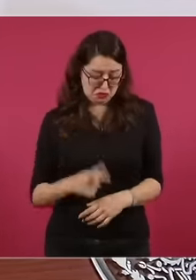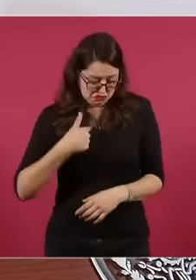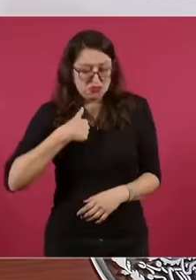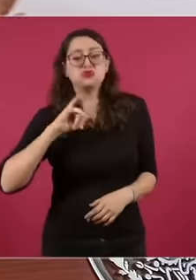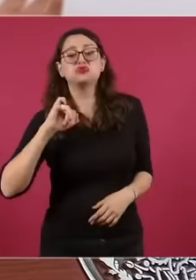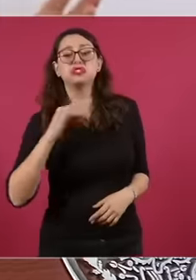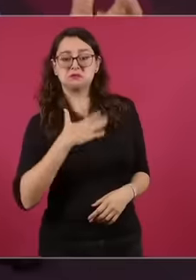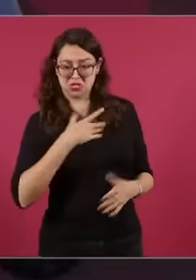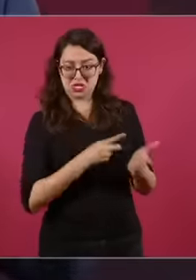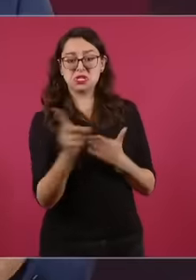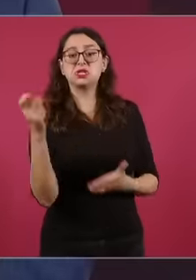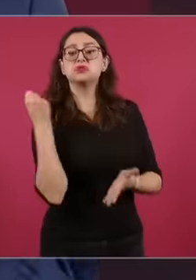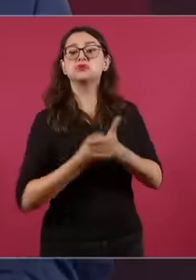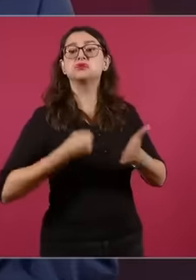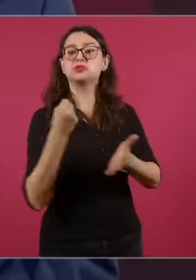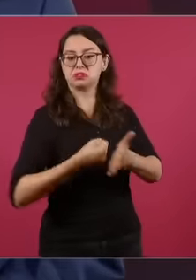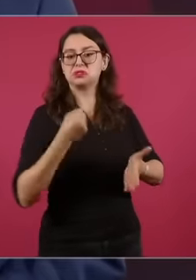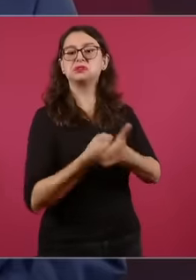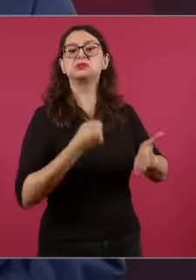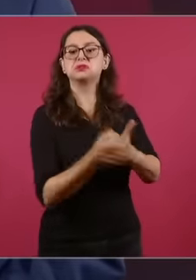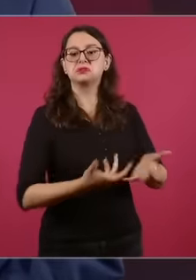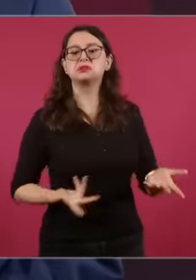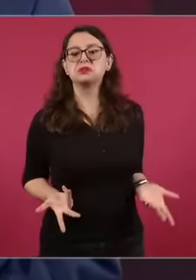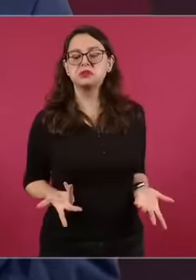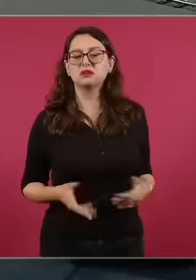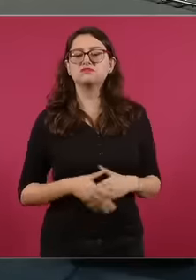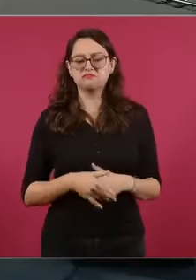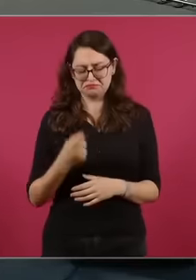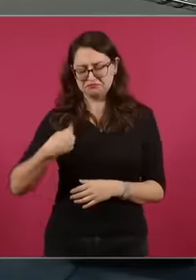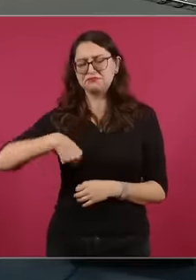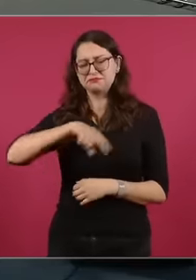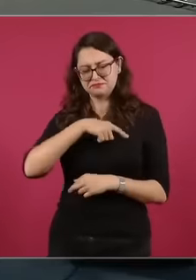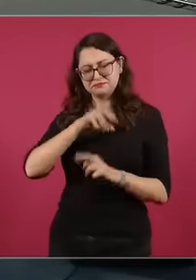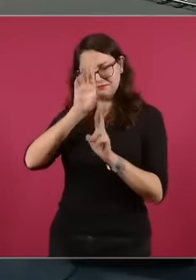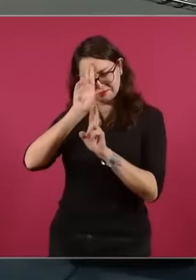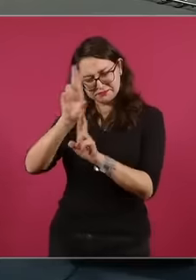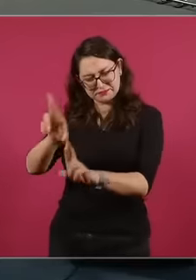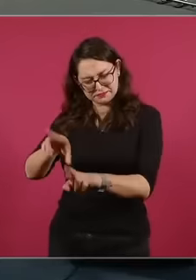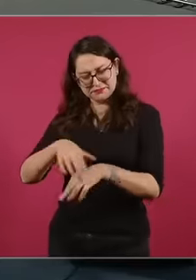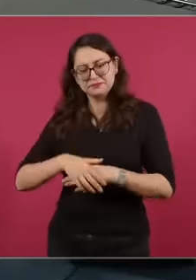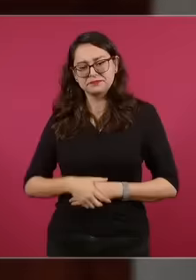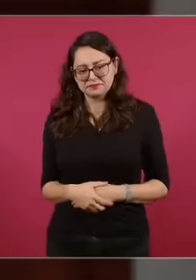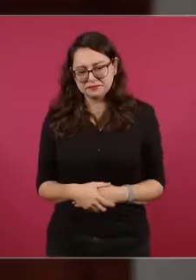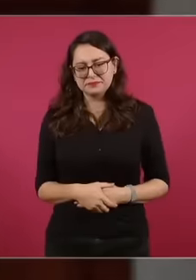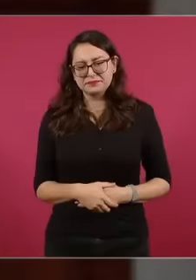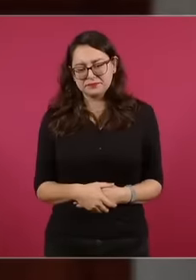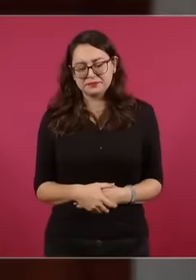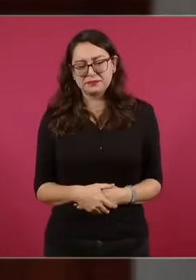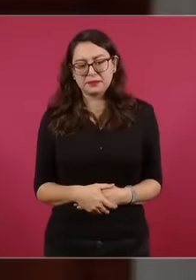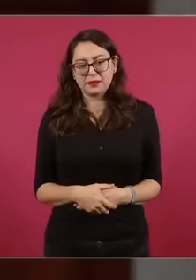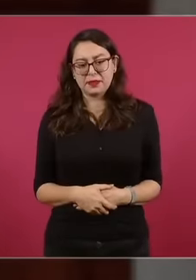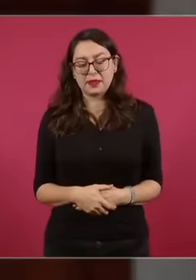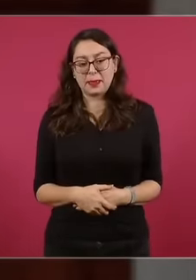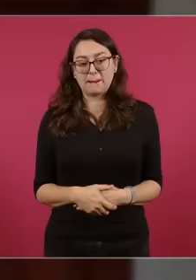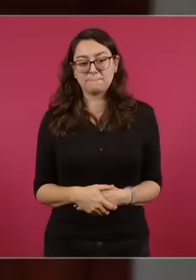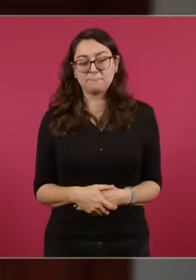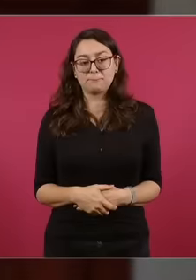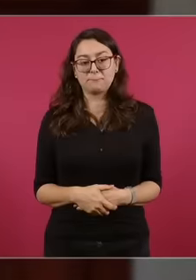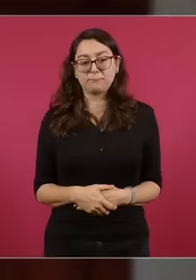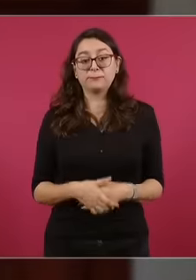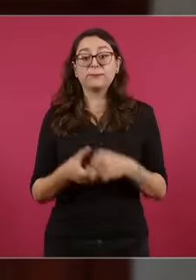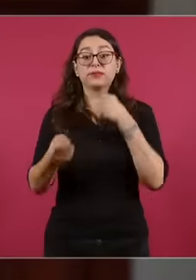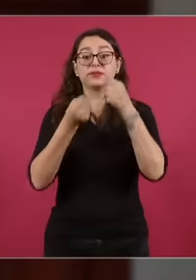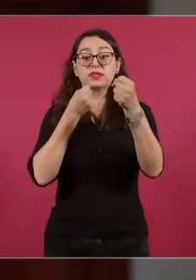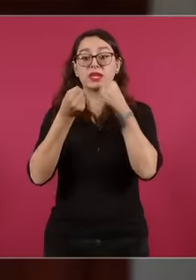Y pero los demás no tienen como esa. Nosotros te respetamos mucho. ¿Usted sabe por qué no entra aquí los reporteros